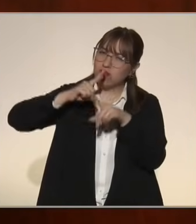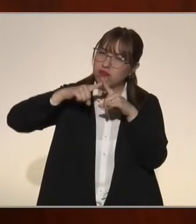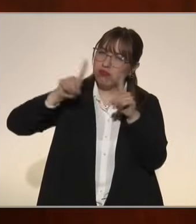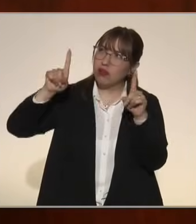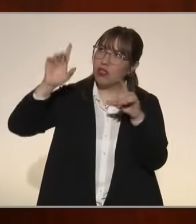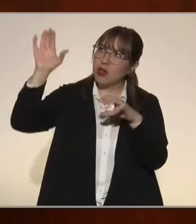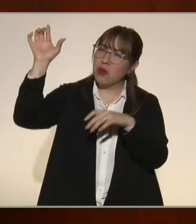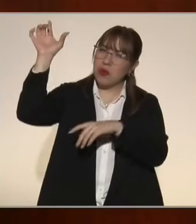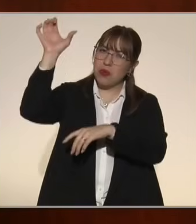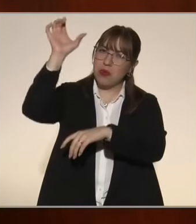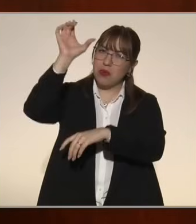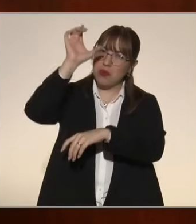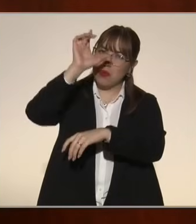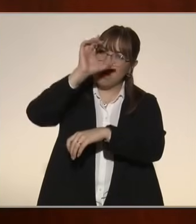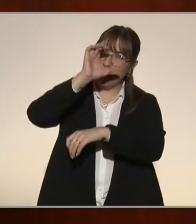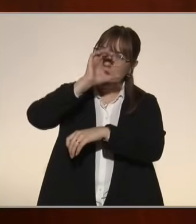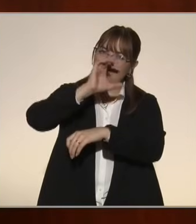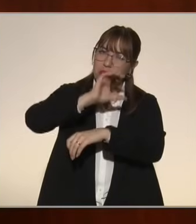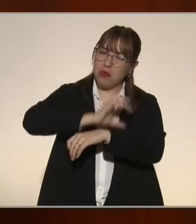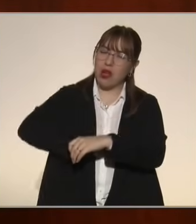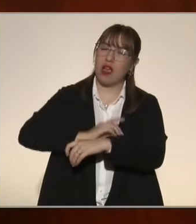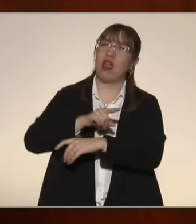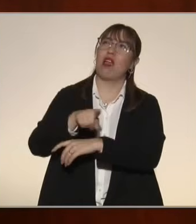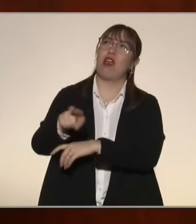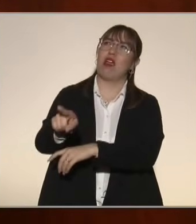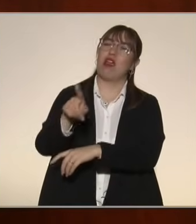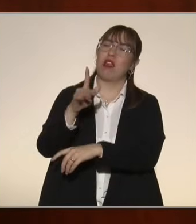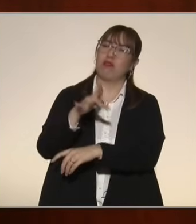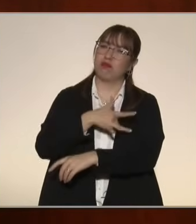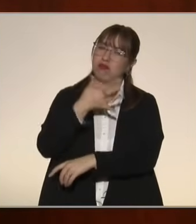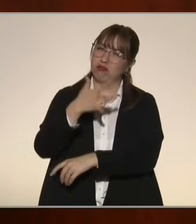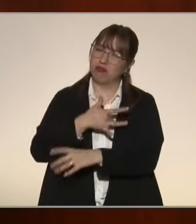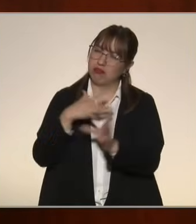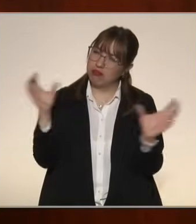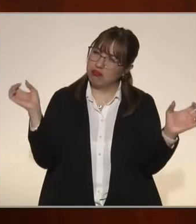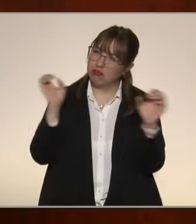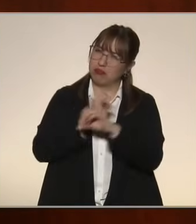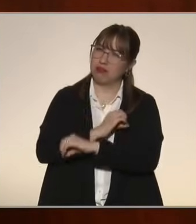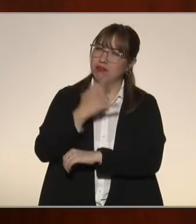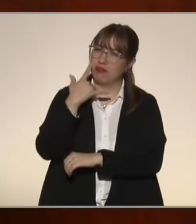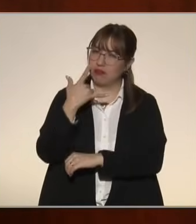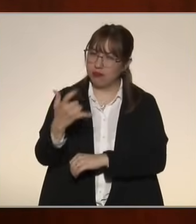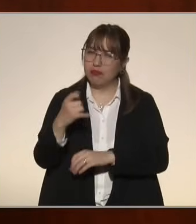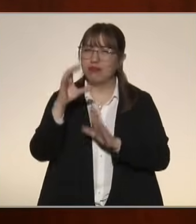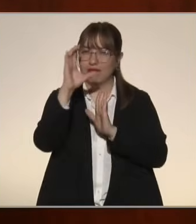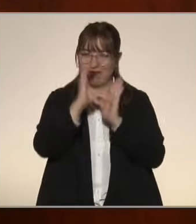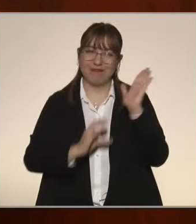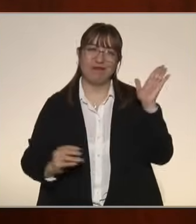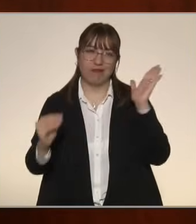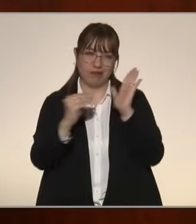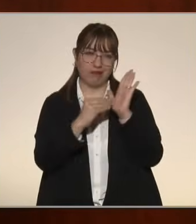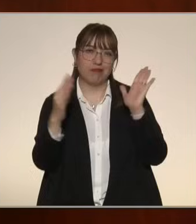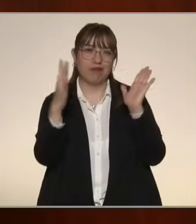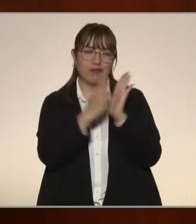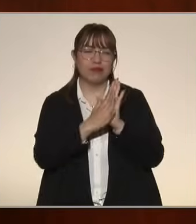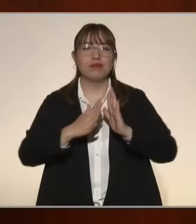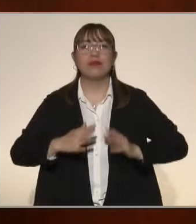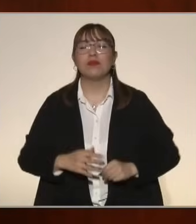sol, ¿no? Por otro lado, escucho mucho en los argumentos que son momentos